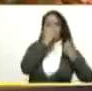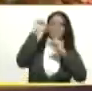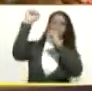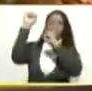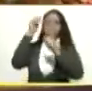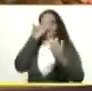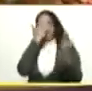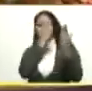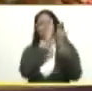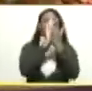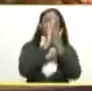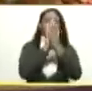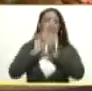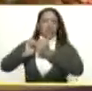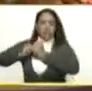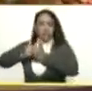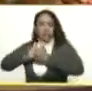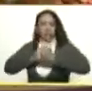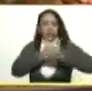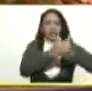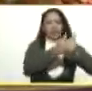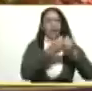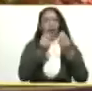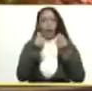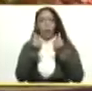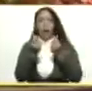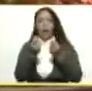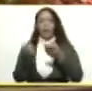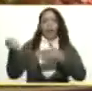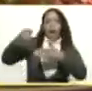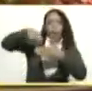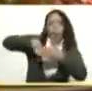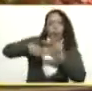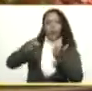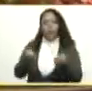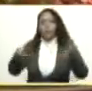enfrentando persecuciones económicas, bloqueo,